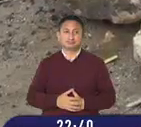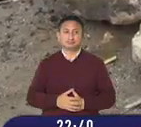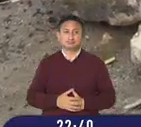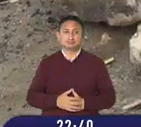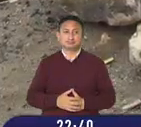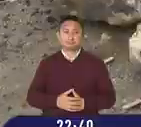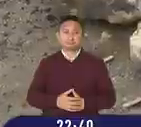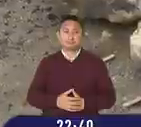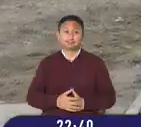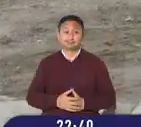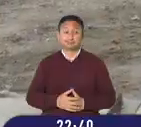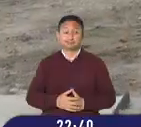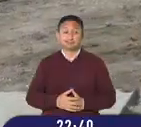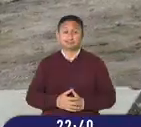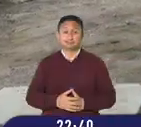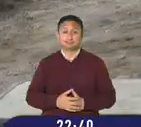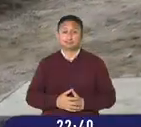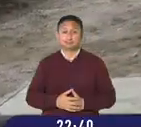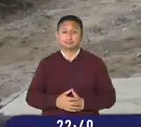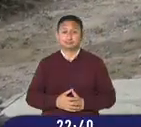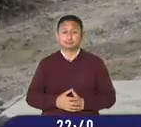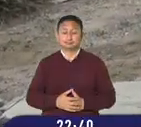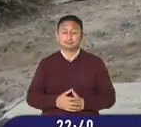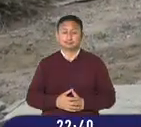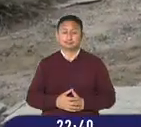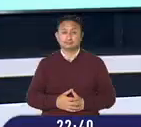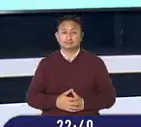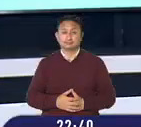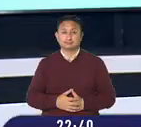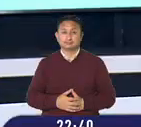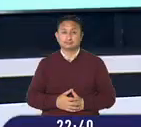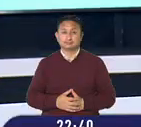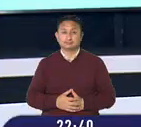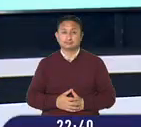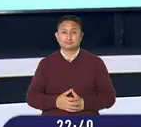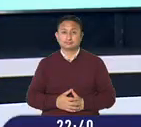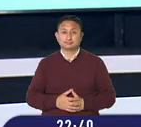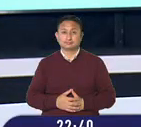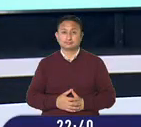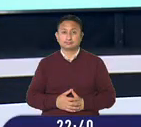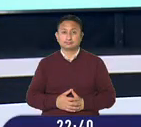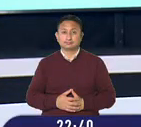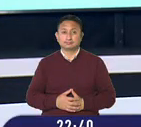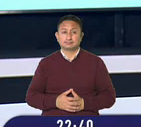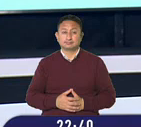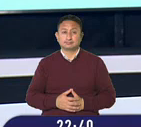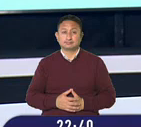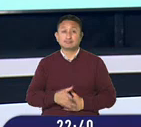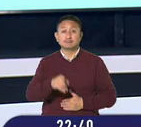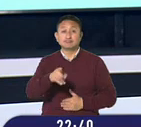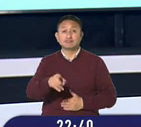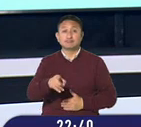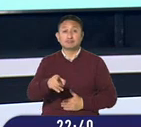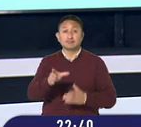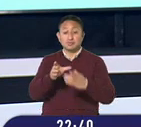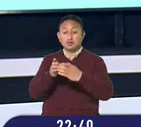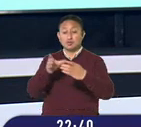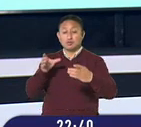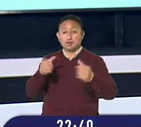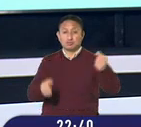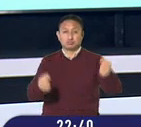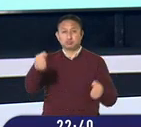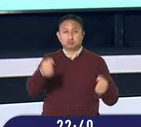provincia de Santa Elena, informó Darwin Villao. Un contenedor que era transportado por un